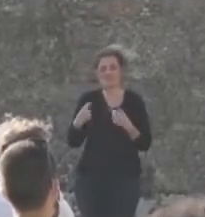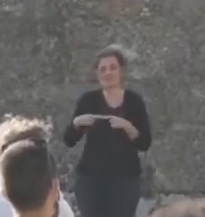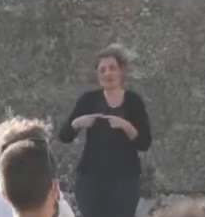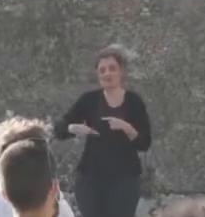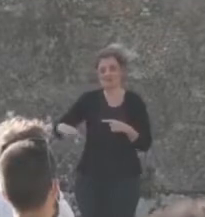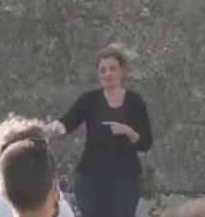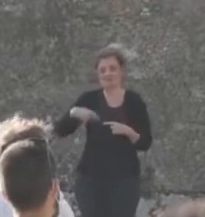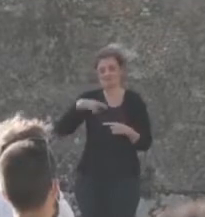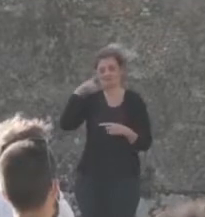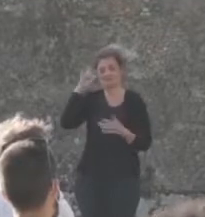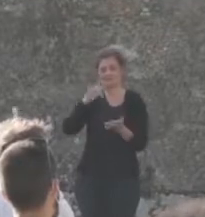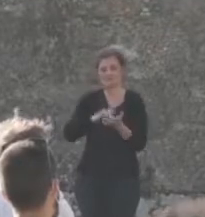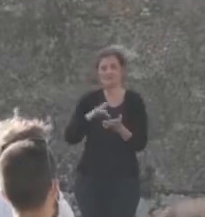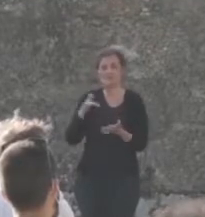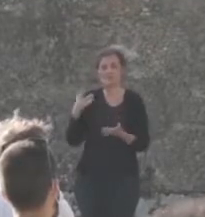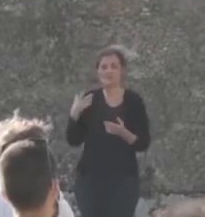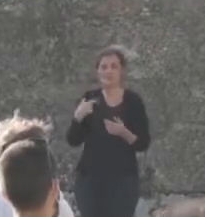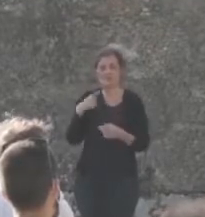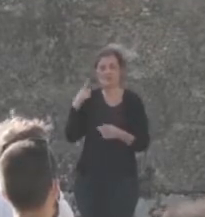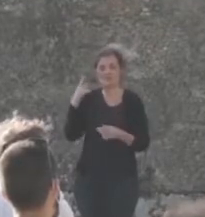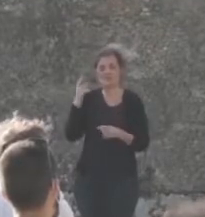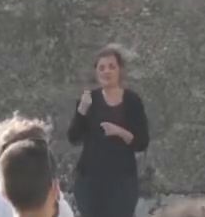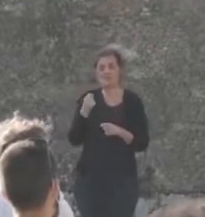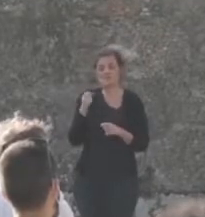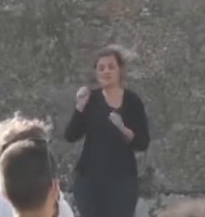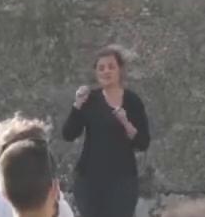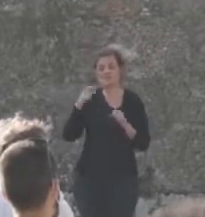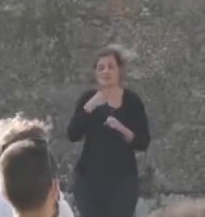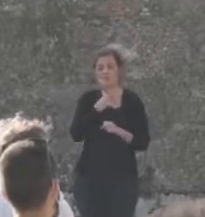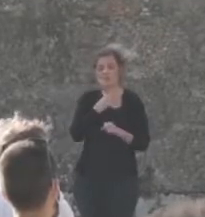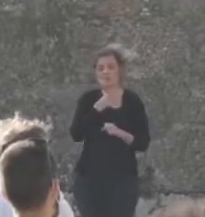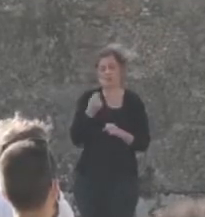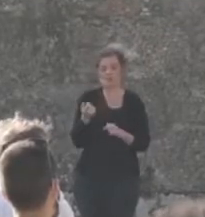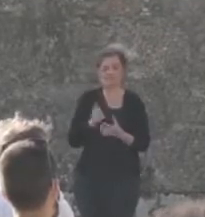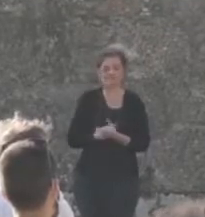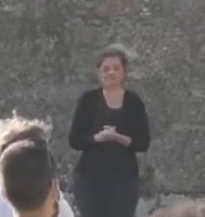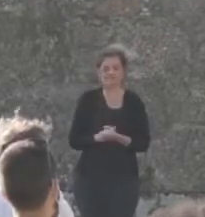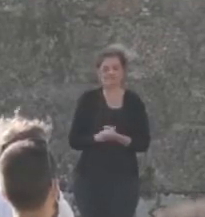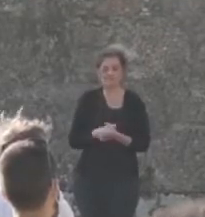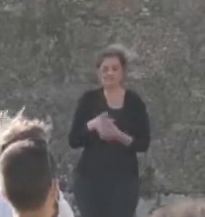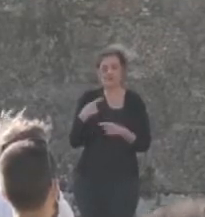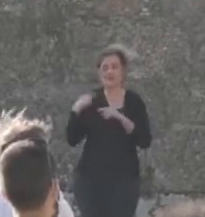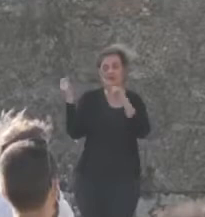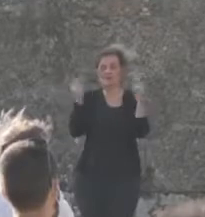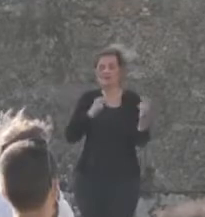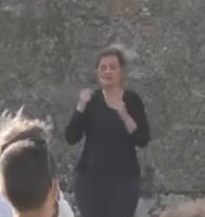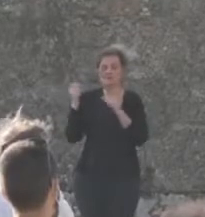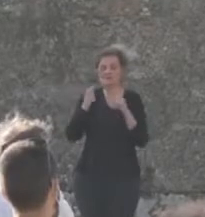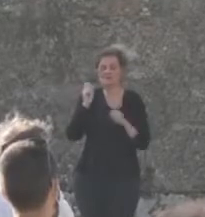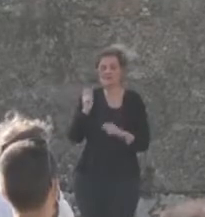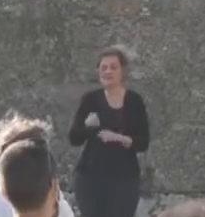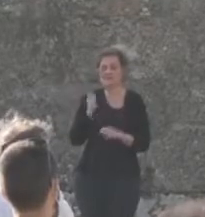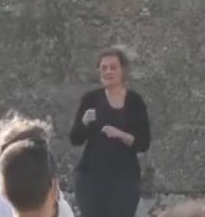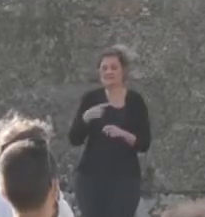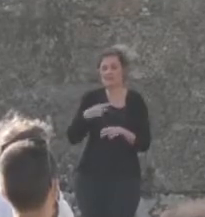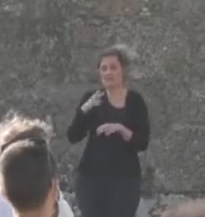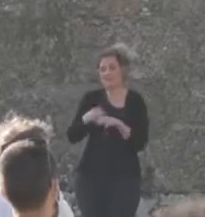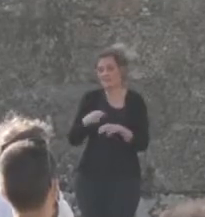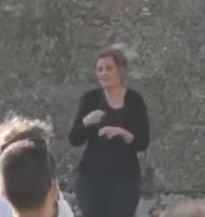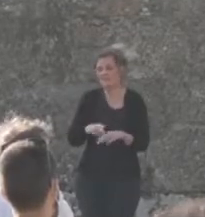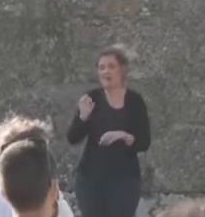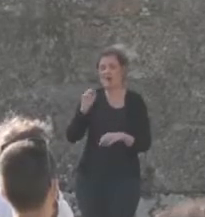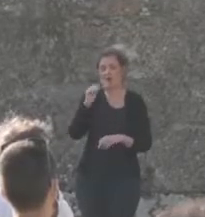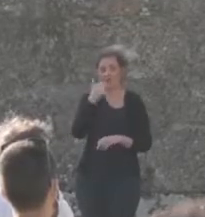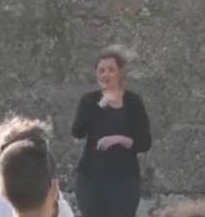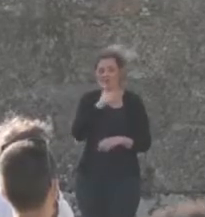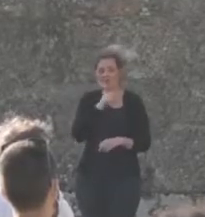cotián, que soubo levar con ironía e fino humor. Os tertulianos que se reunían tanto na taberna como na